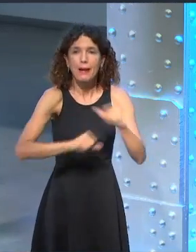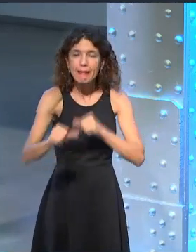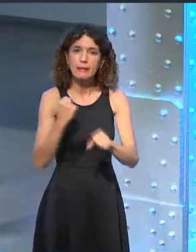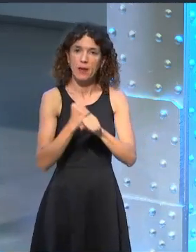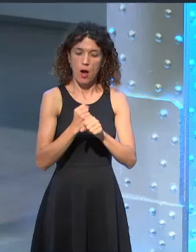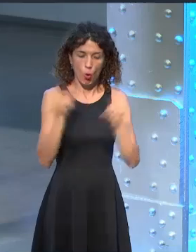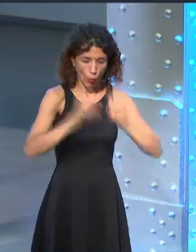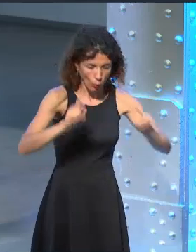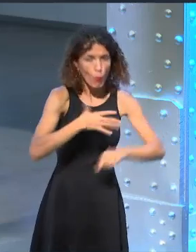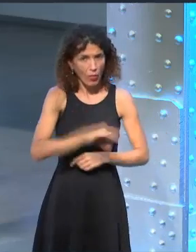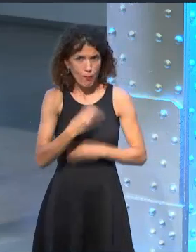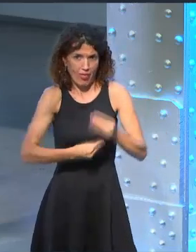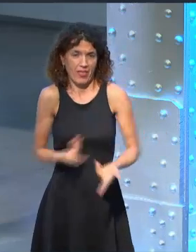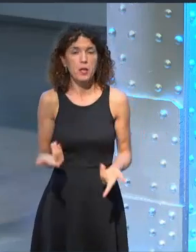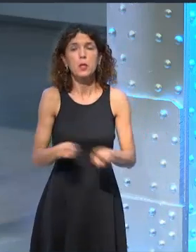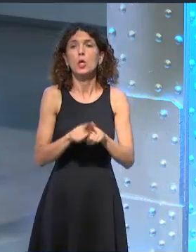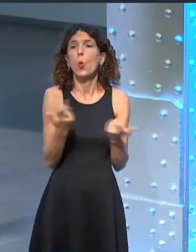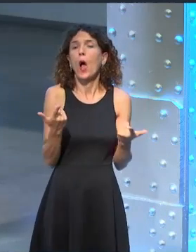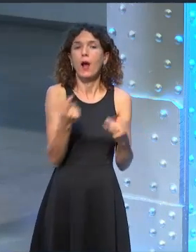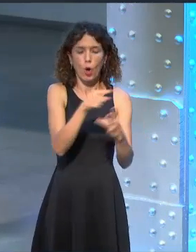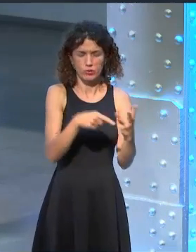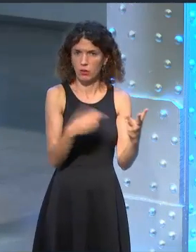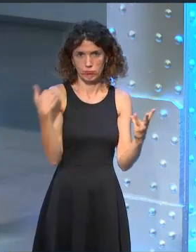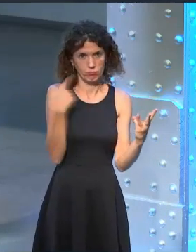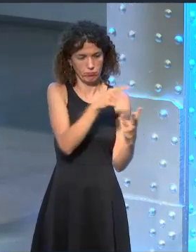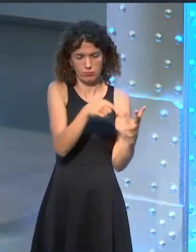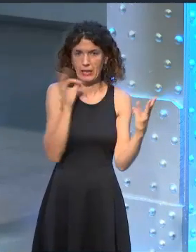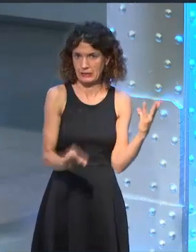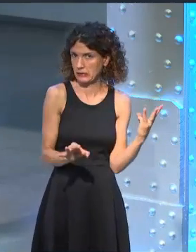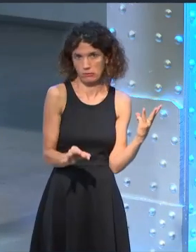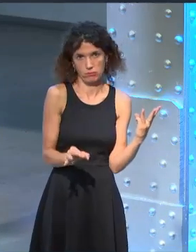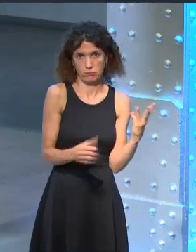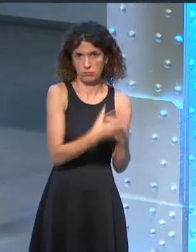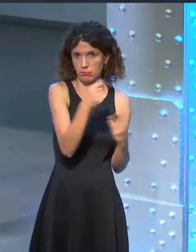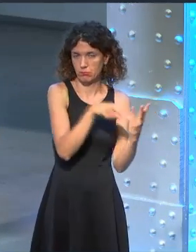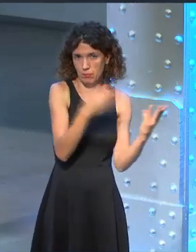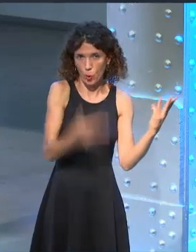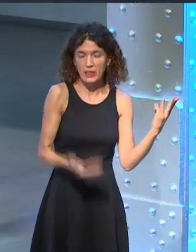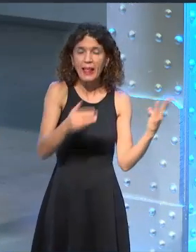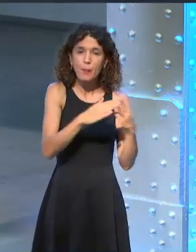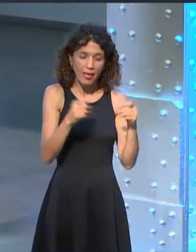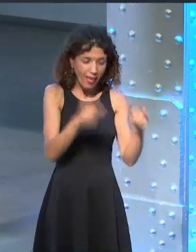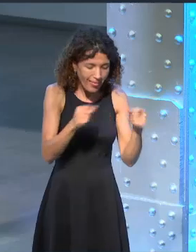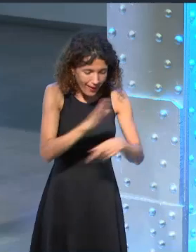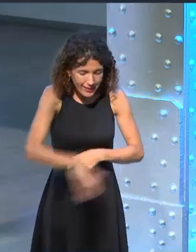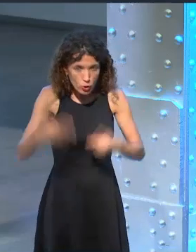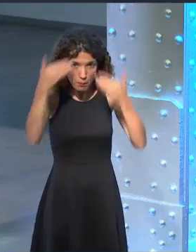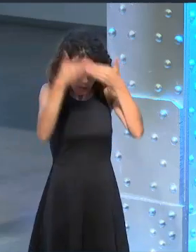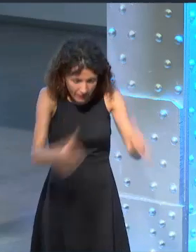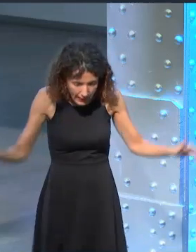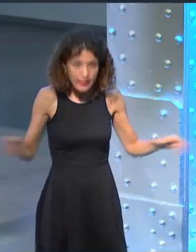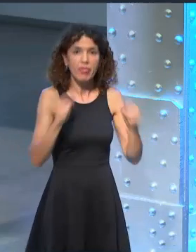labor, pero no nos podemos escapar ninguno de nosotros de esta labor de intentar abrirles la mente y darles el